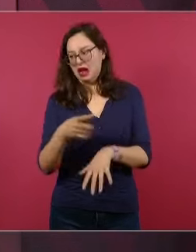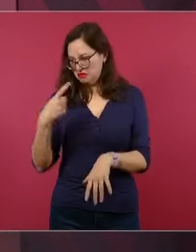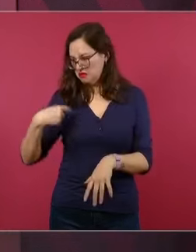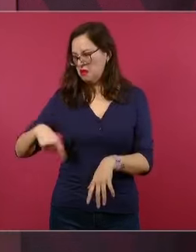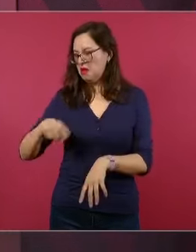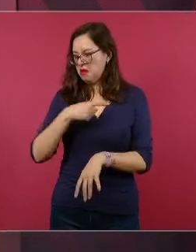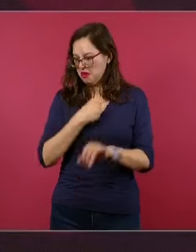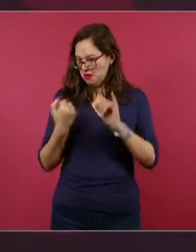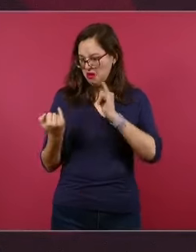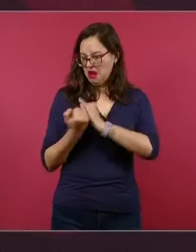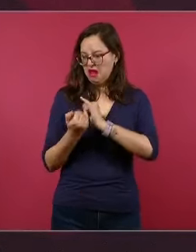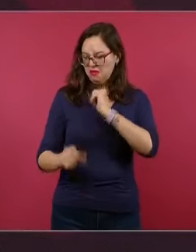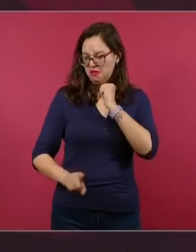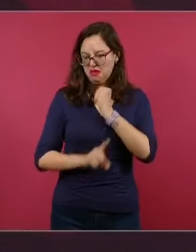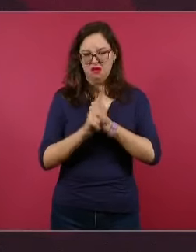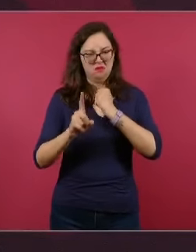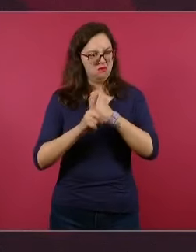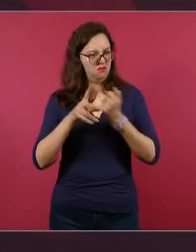la